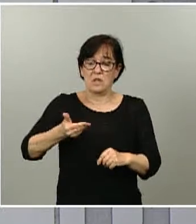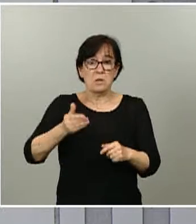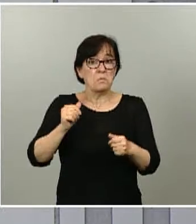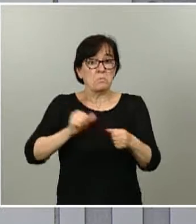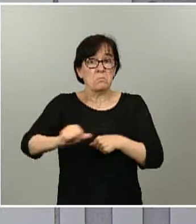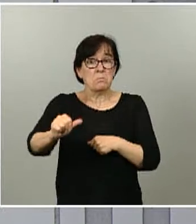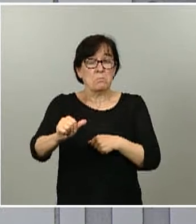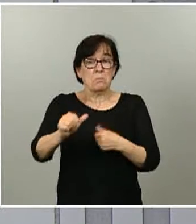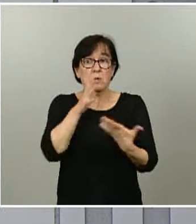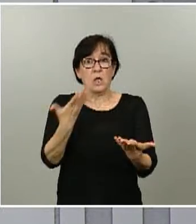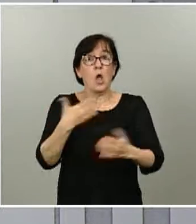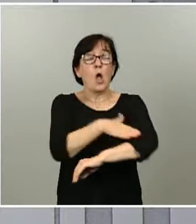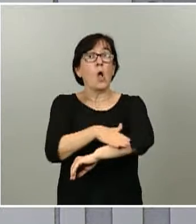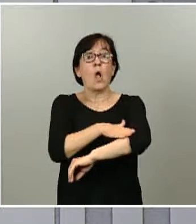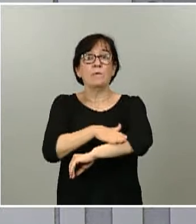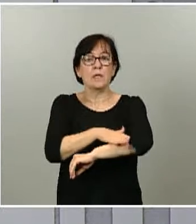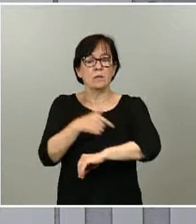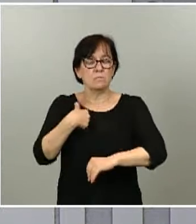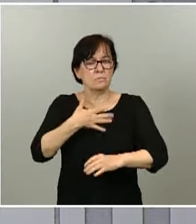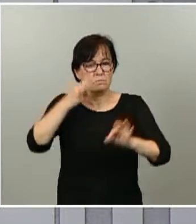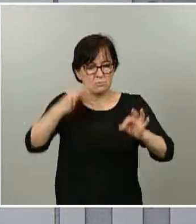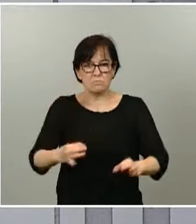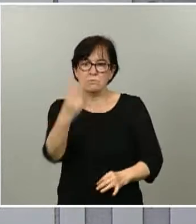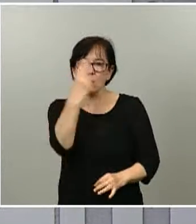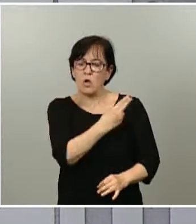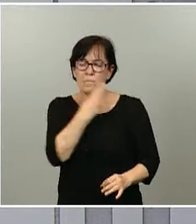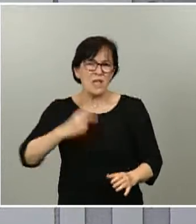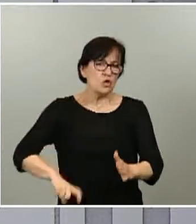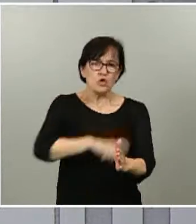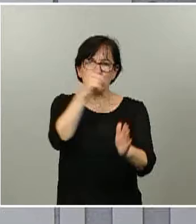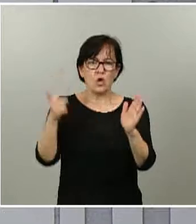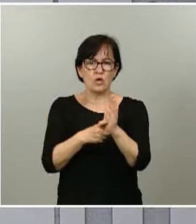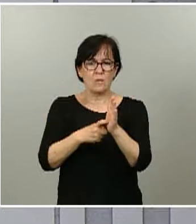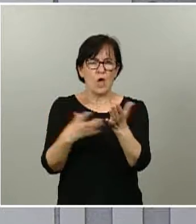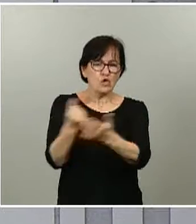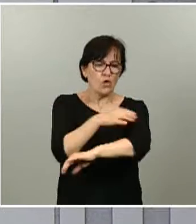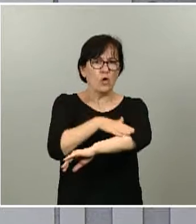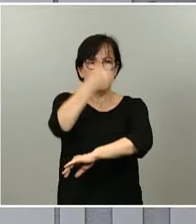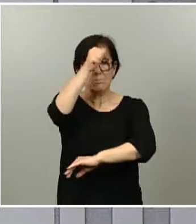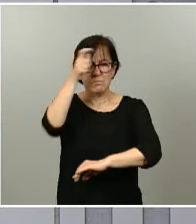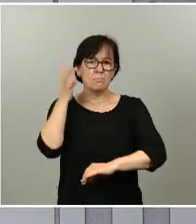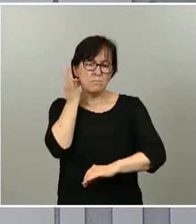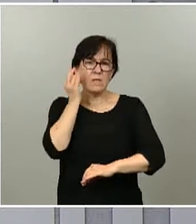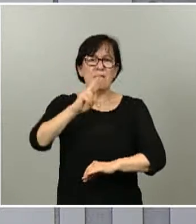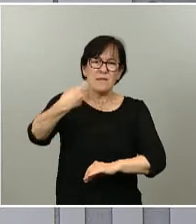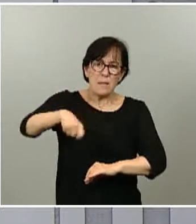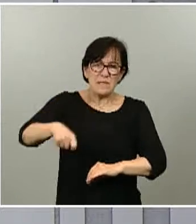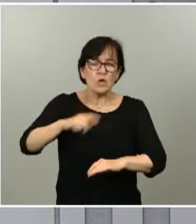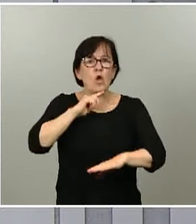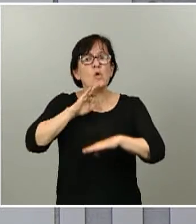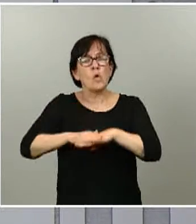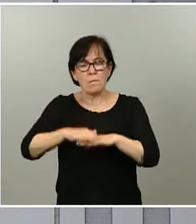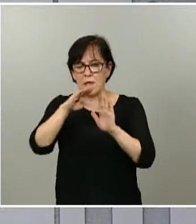este Gobierno está plenamente comprometido en su totalidad, todos los ministros, ministras, vicepresidentes, en el cumplimiento de